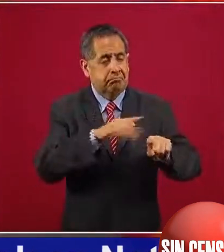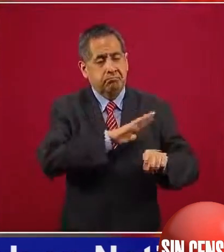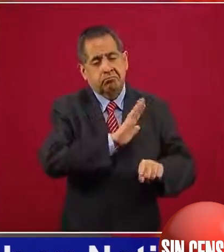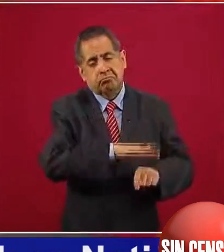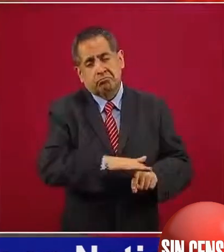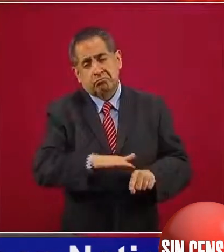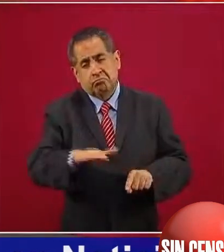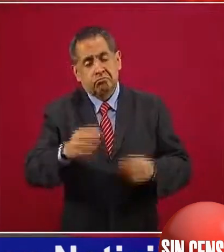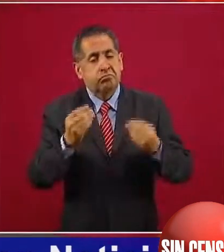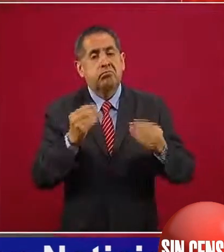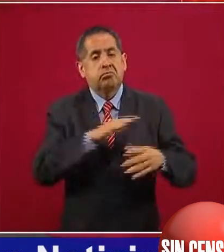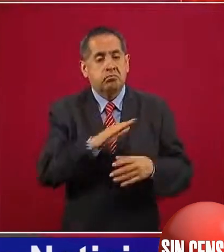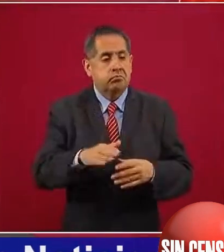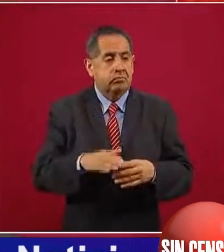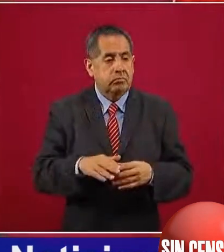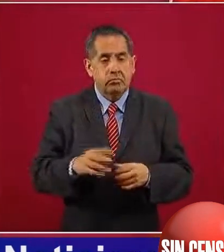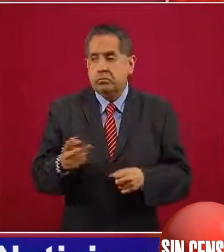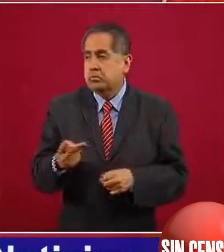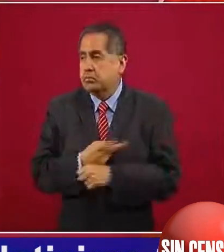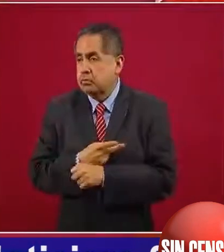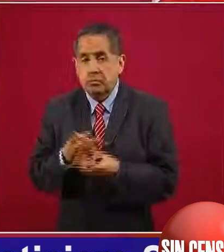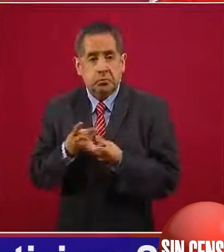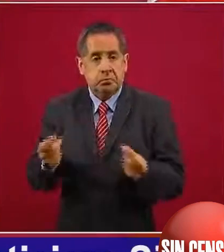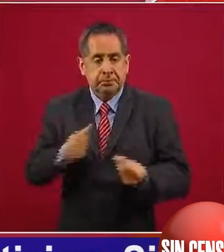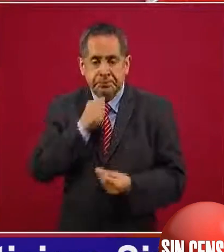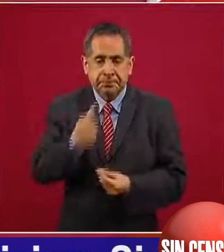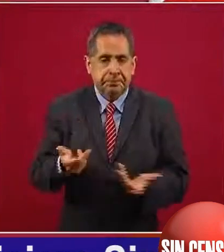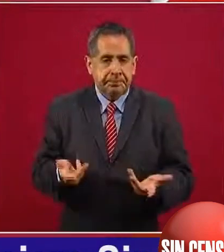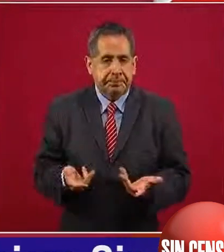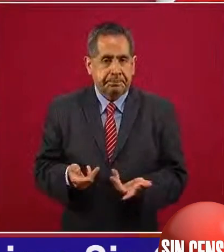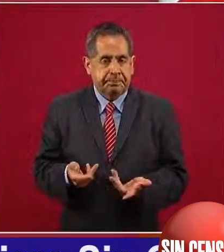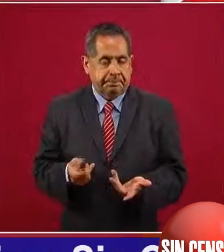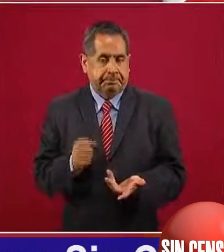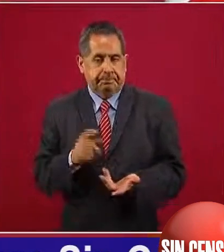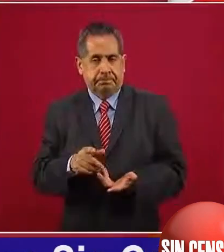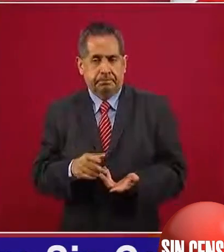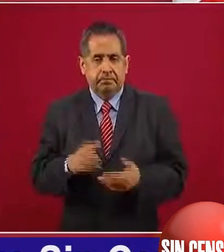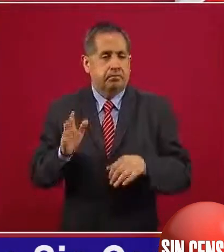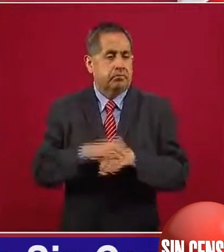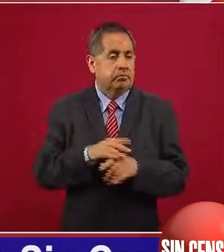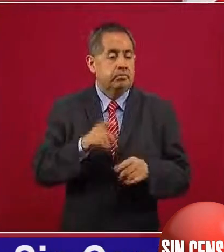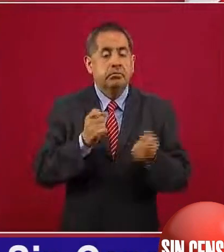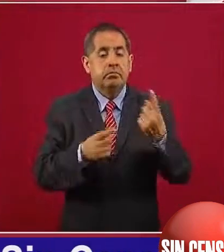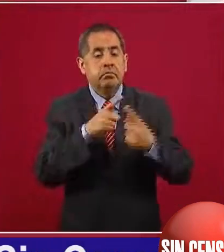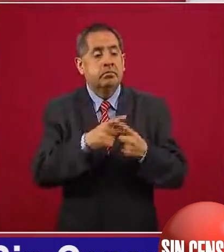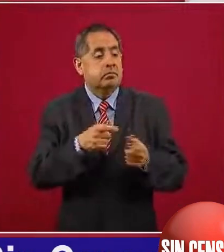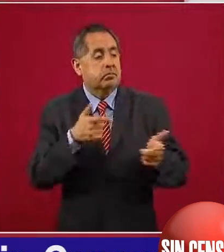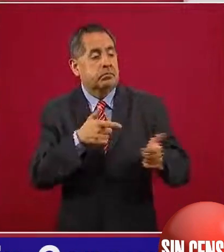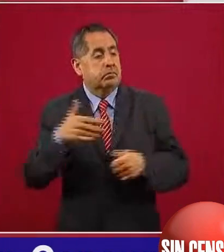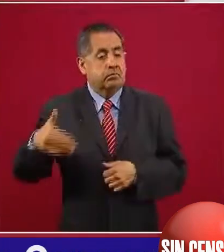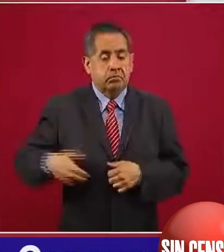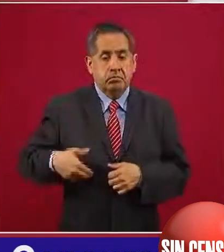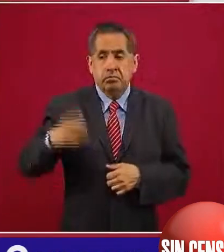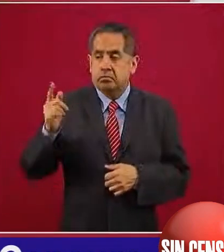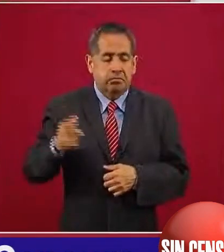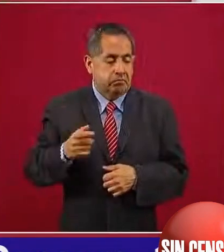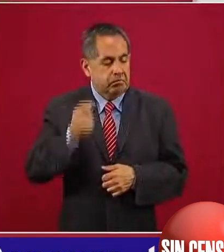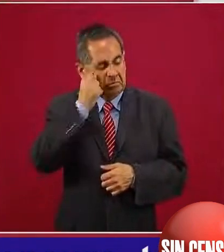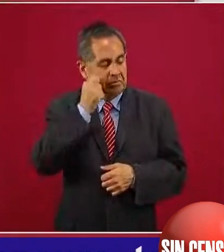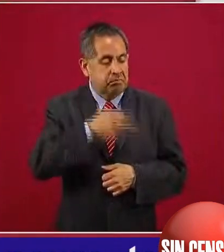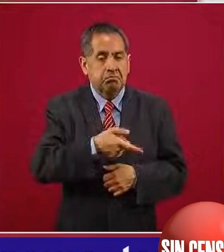y eran más los muertos, porque los que quedaban heridos los remataban.